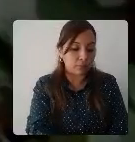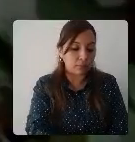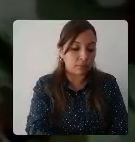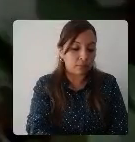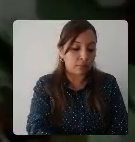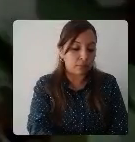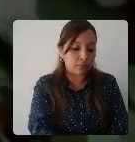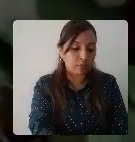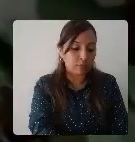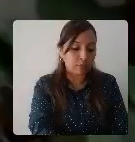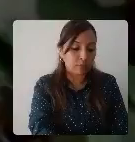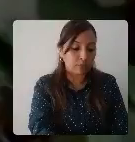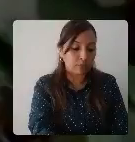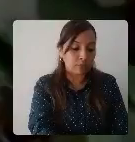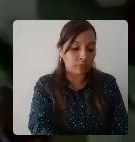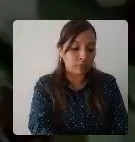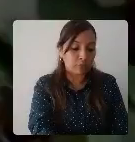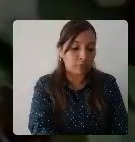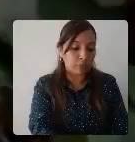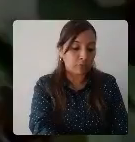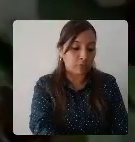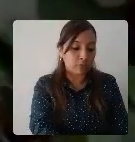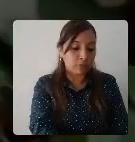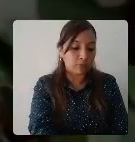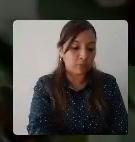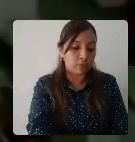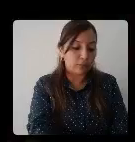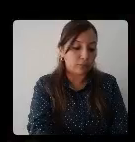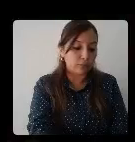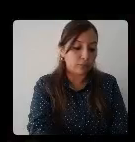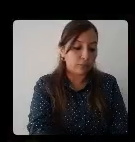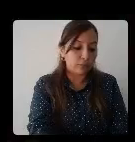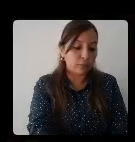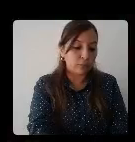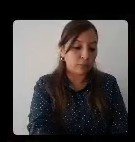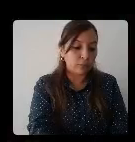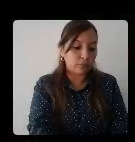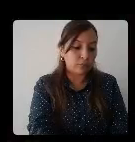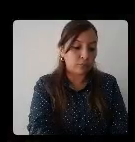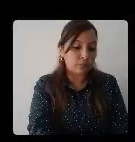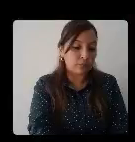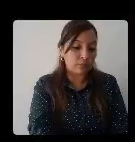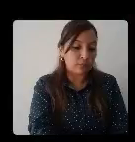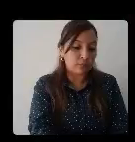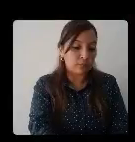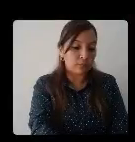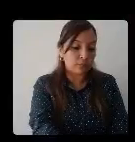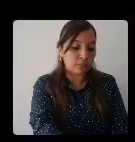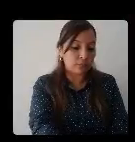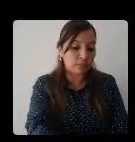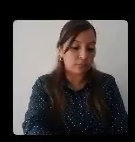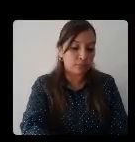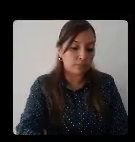poder presentarte con los demás participantes. ¿Cómo estás? Hola, Estelita, buenos días, a